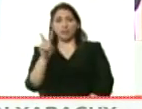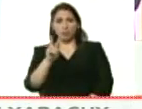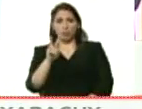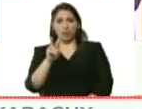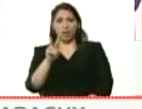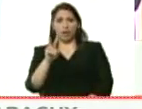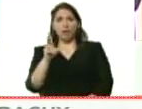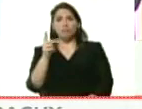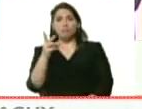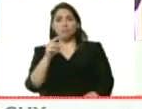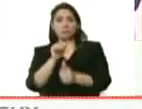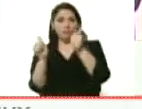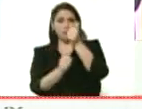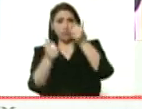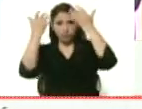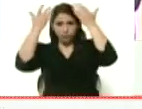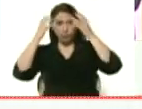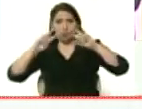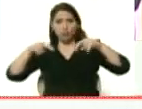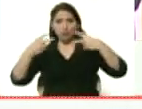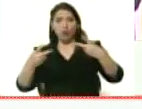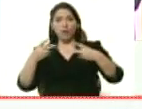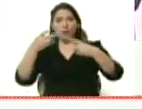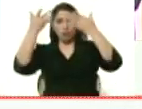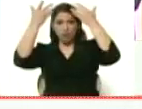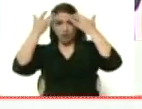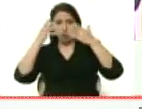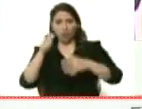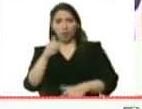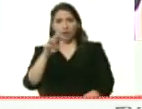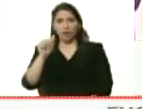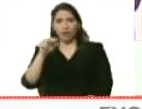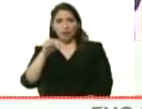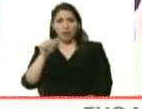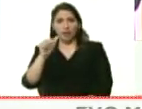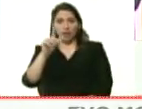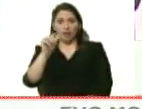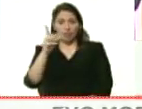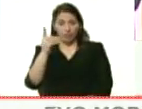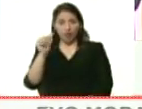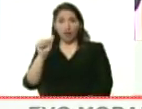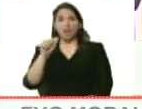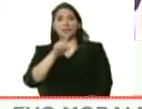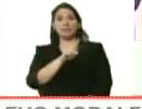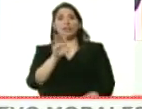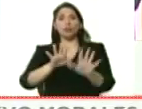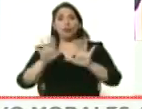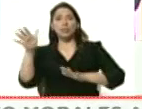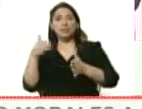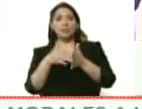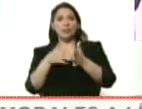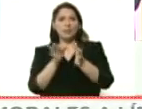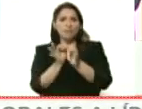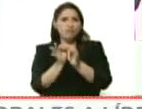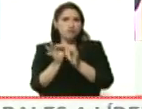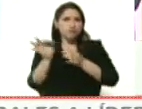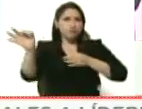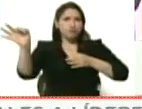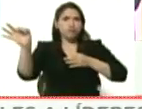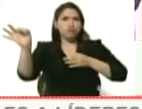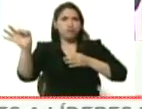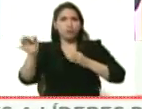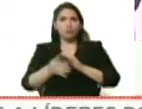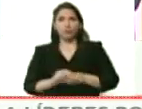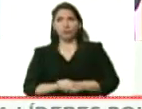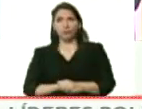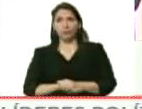Reino de Granada, abrazando una extensión de 115.000 leguas cuadradas, cuyos